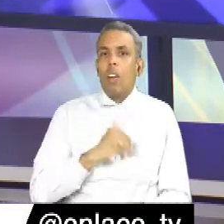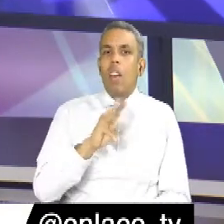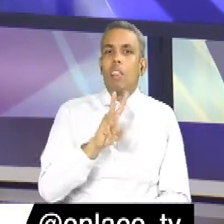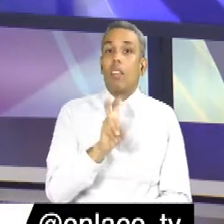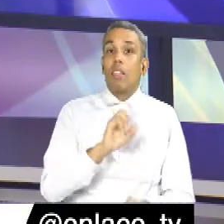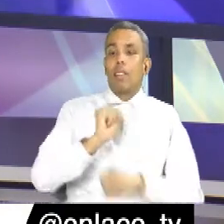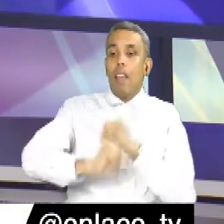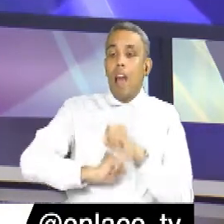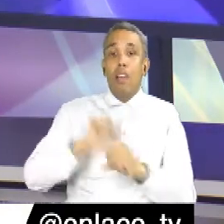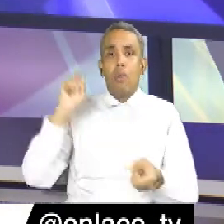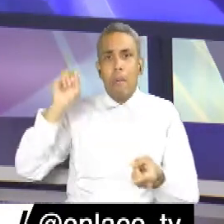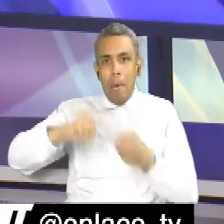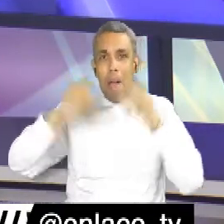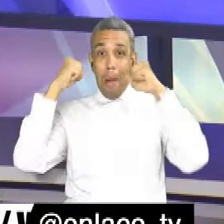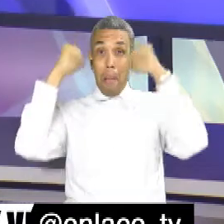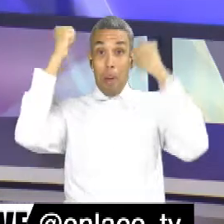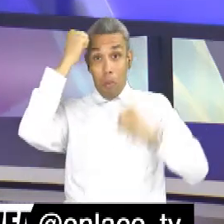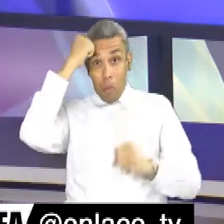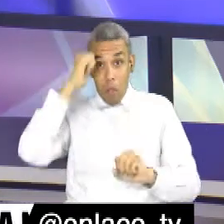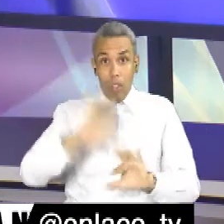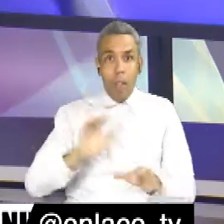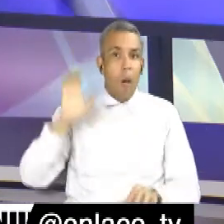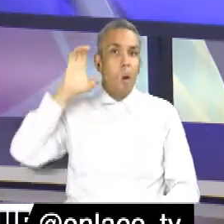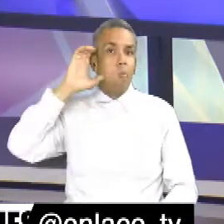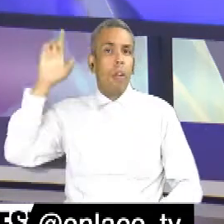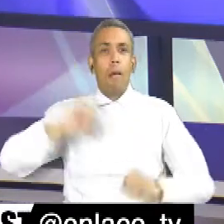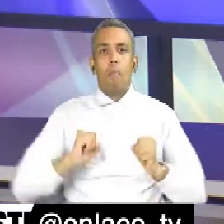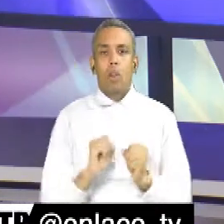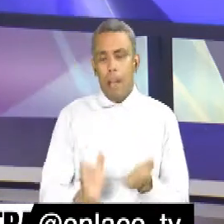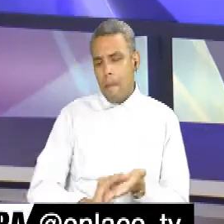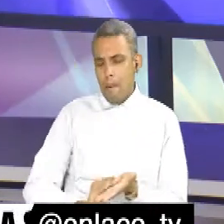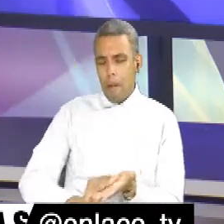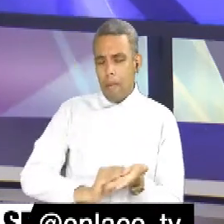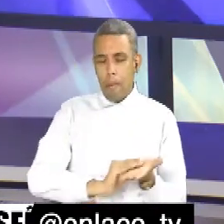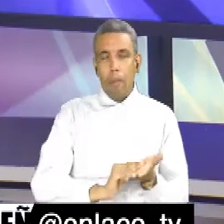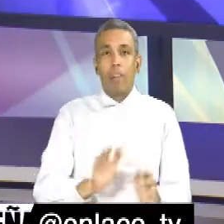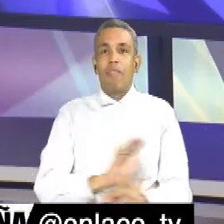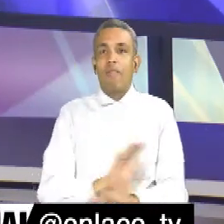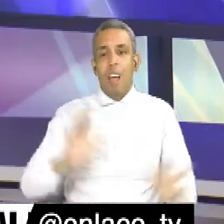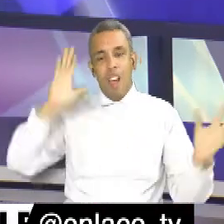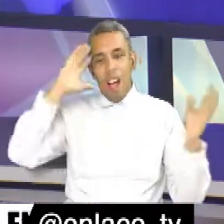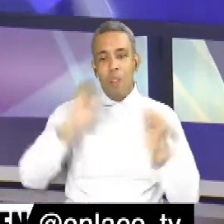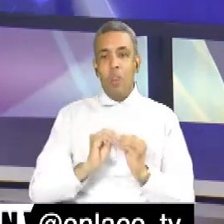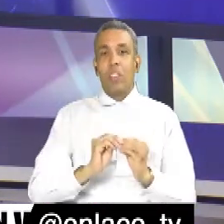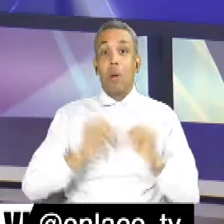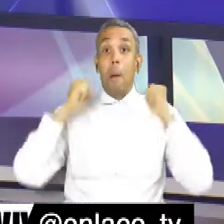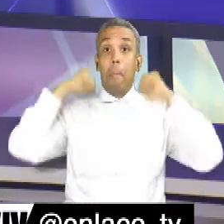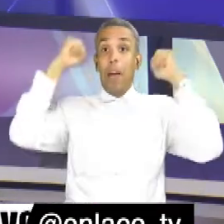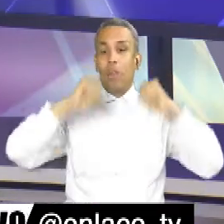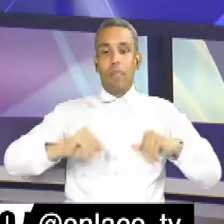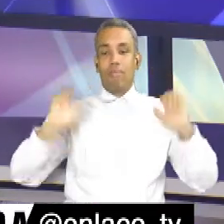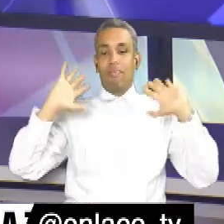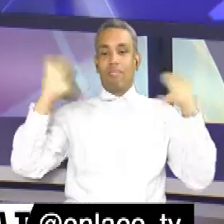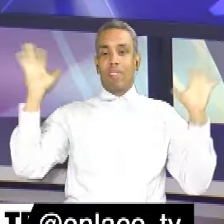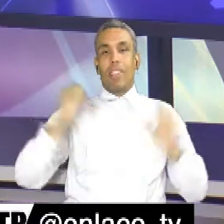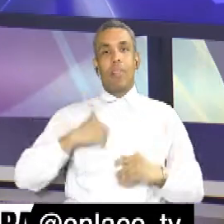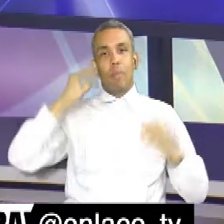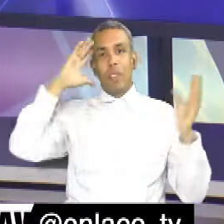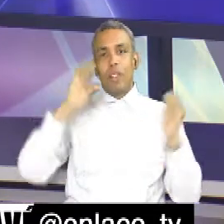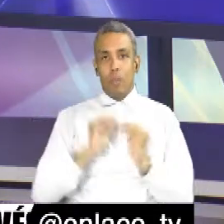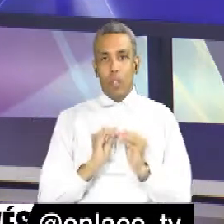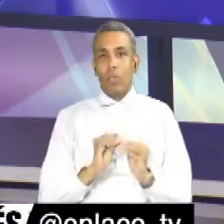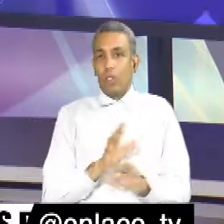levanta esta mesa de negociaciones y en Enlace Noticias tendremos detalles de lo que se concertó en esta mesa. En otras